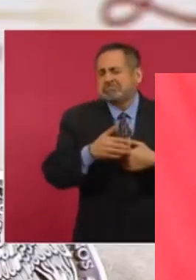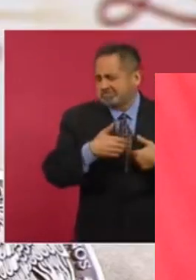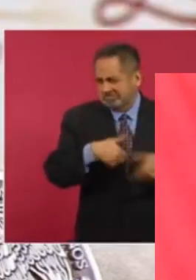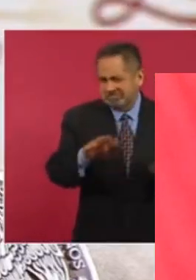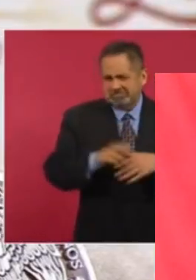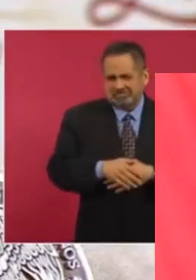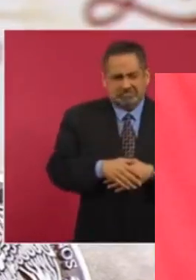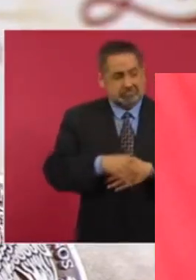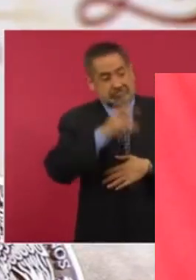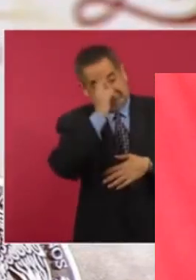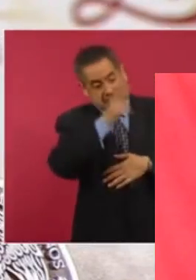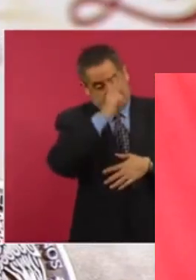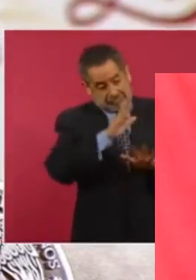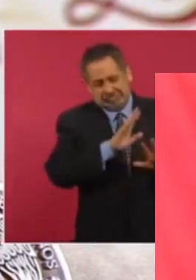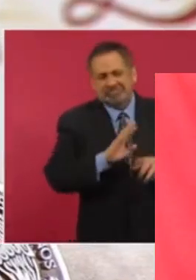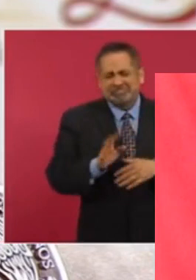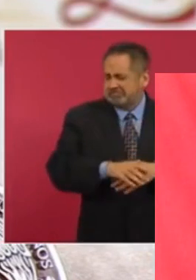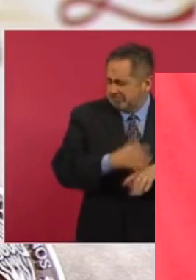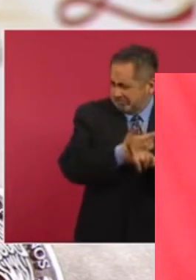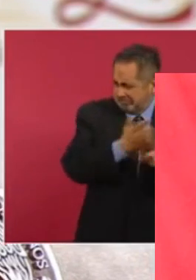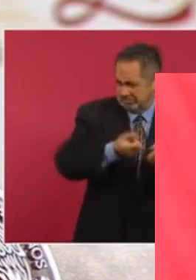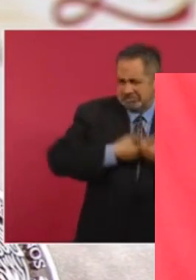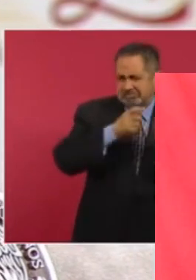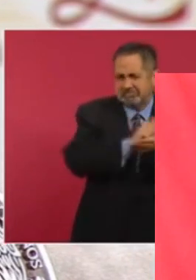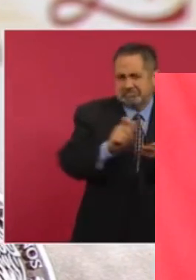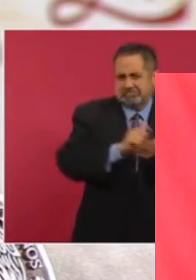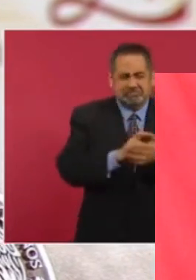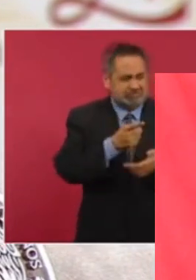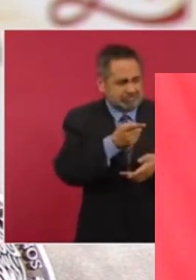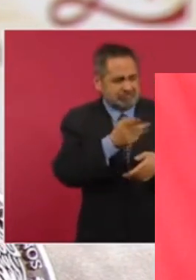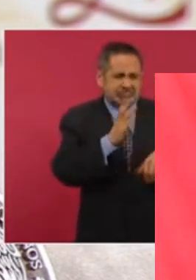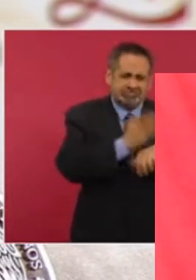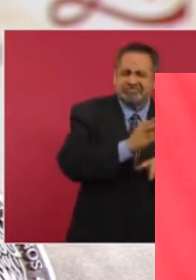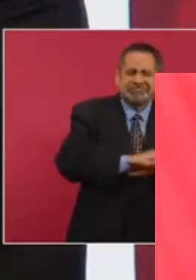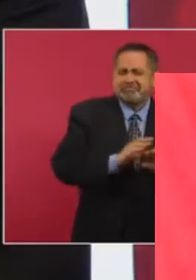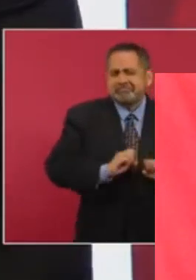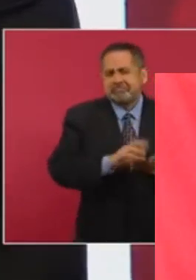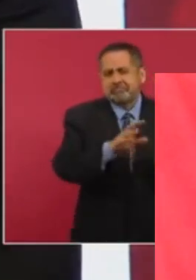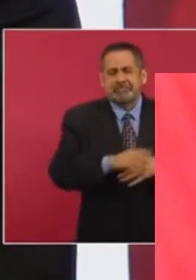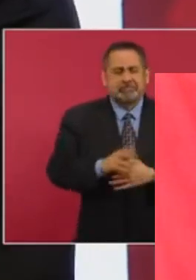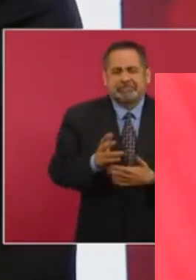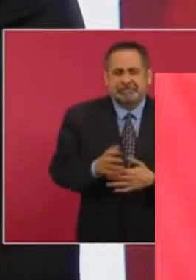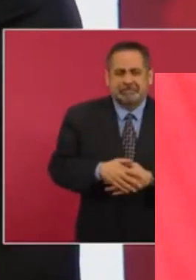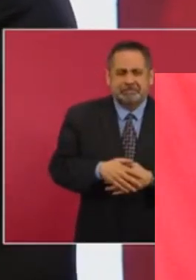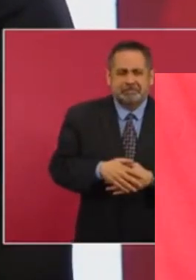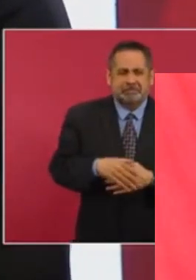Nunca va a haber represalia ni censura. No le voy a hablar a